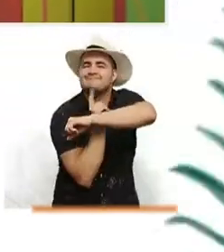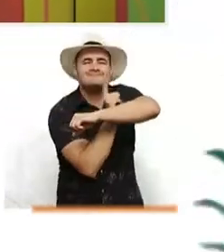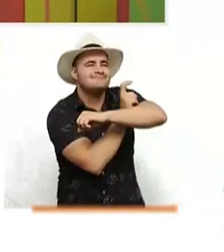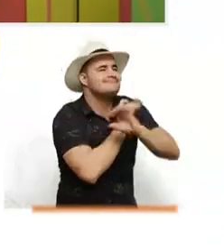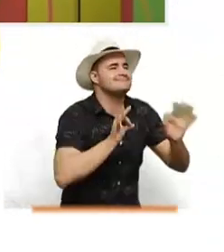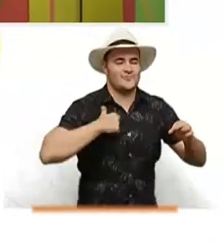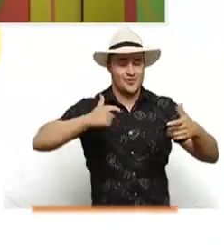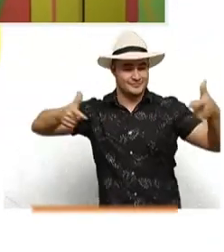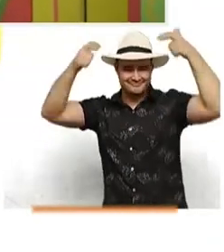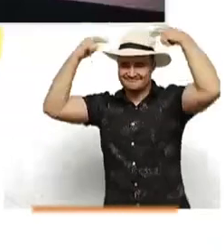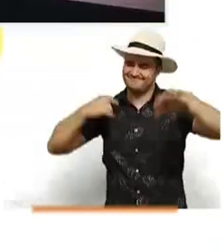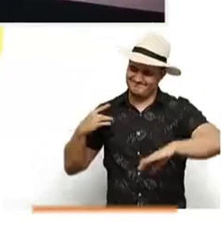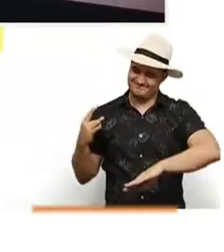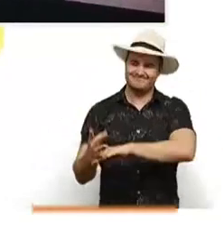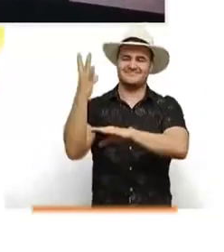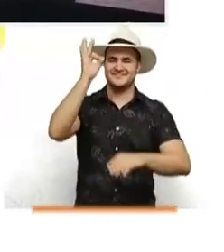del hormiguero.